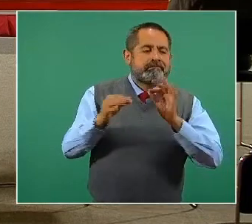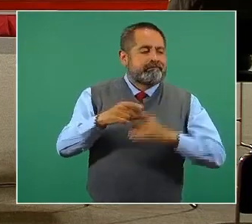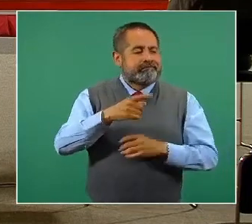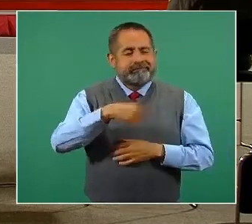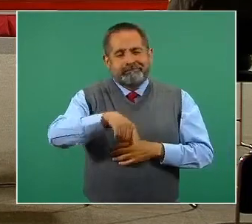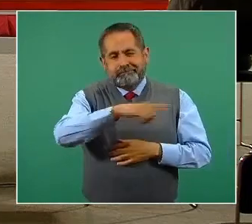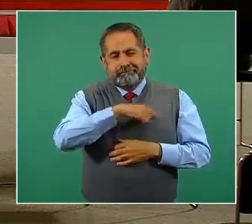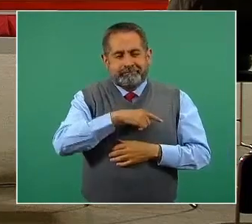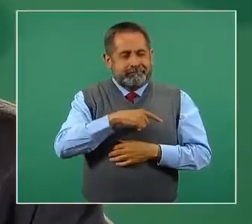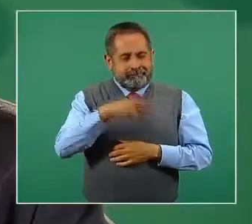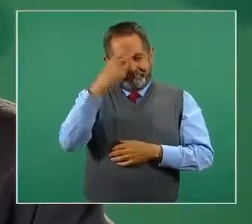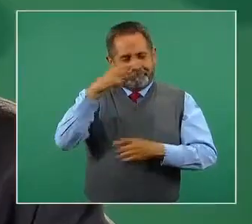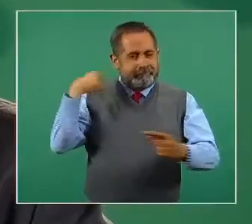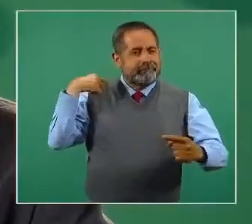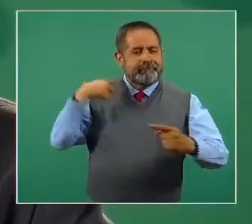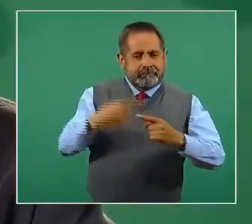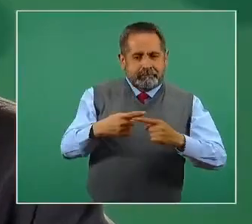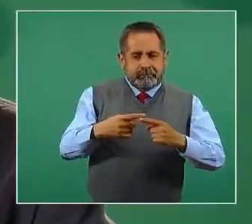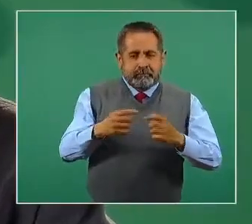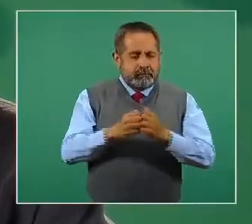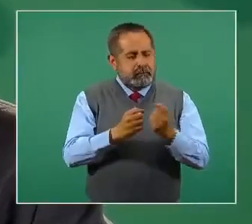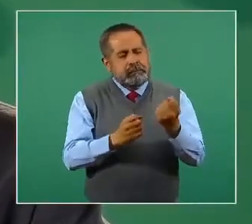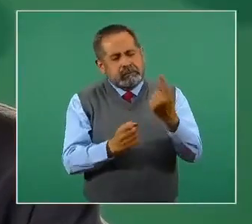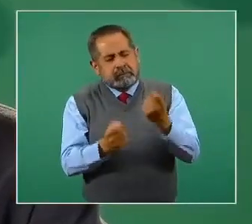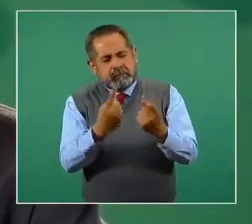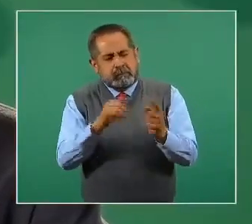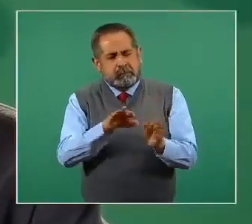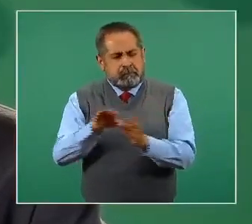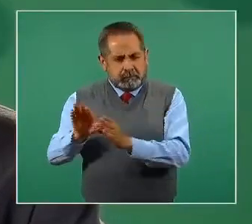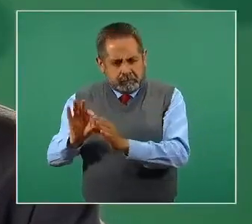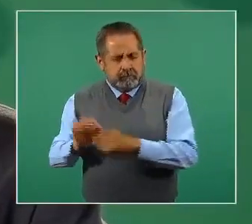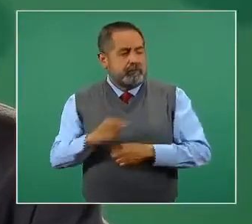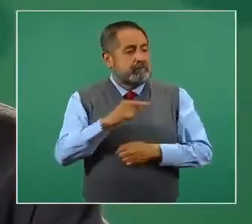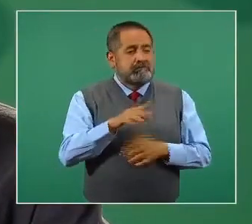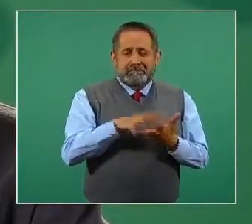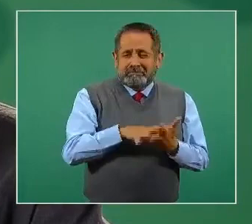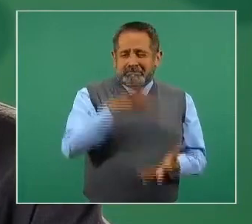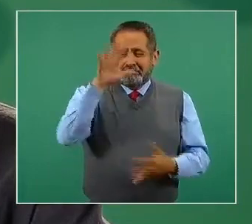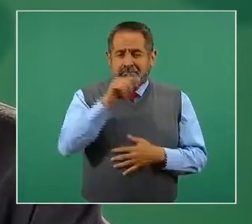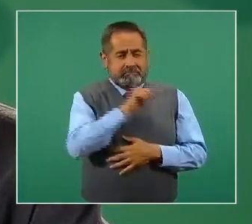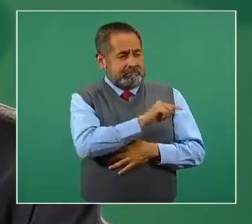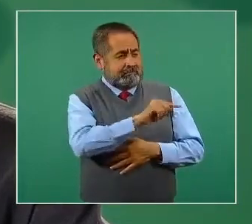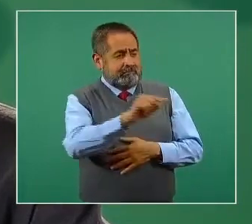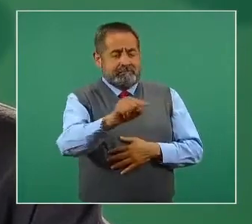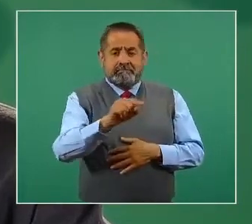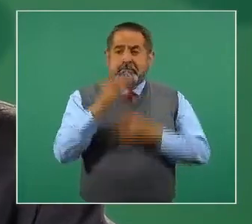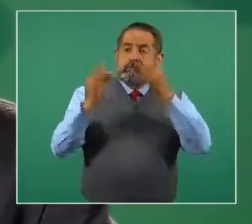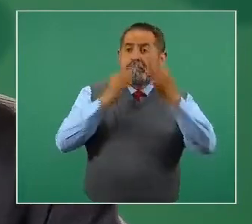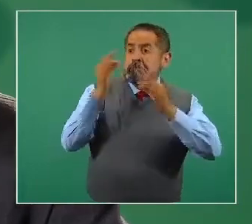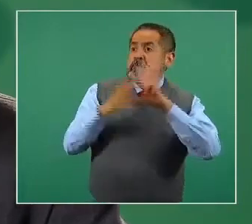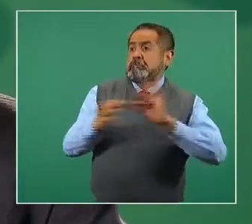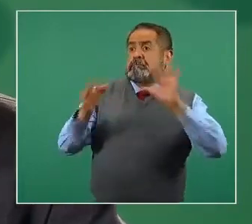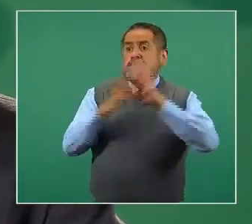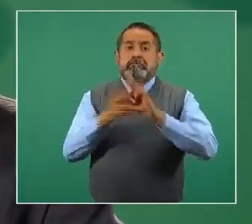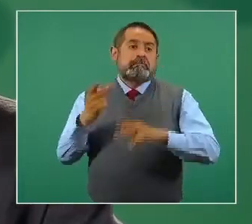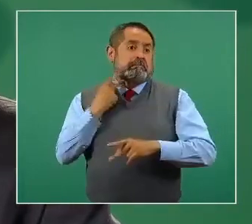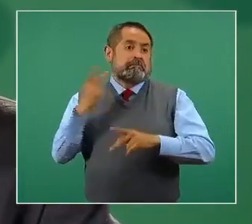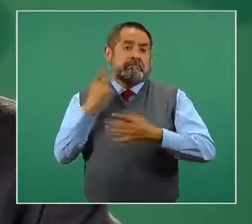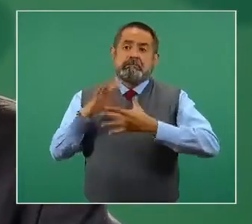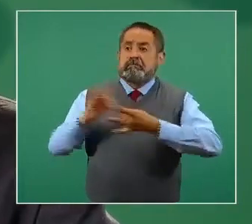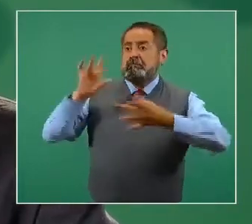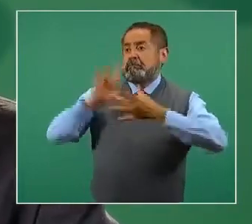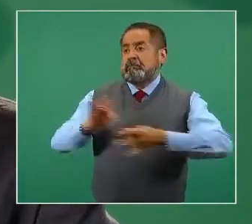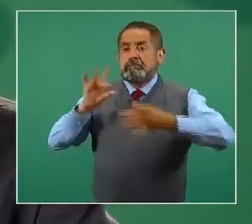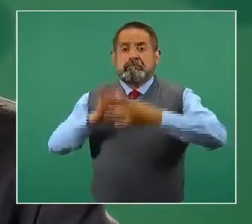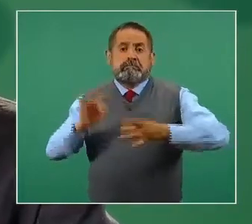a lo largo de toda la epidemia, con honrosas excepciones, como dice el presidente, la tendencia ha sido politizar